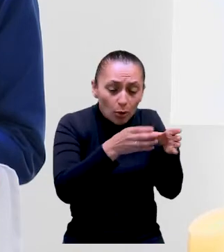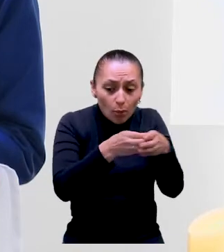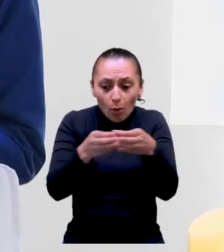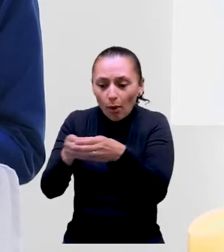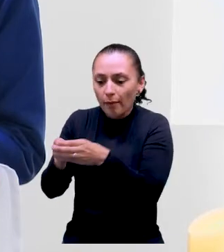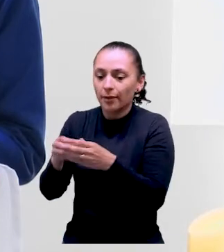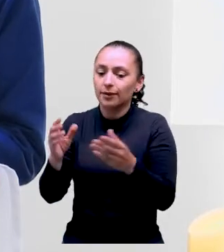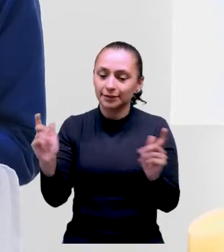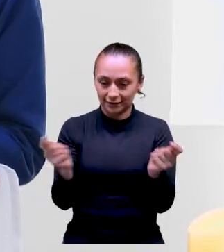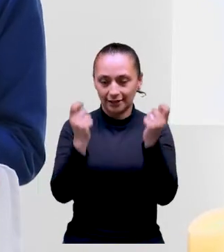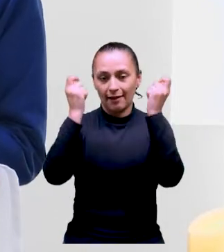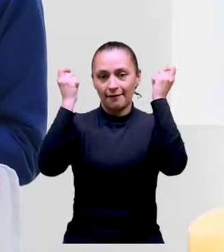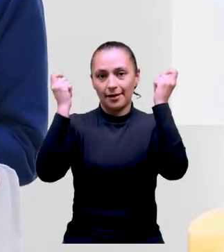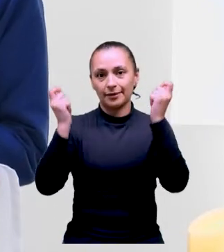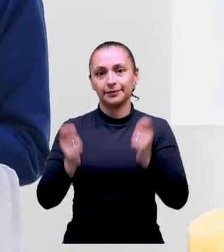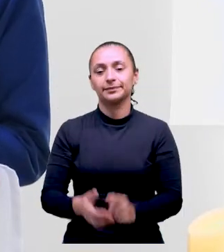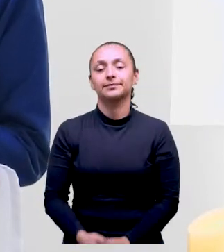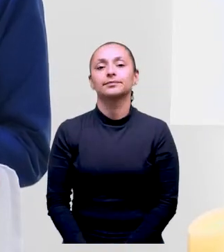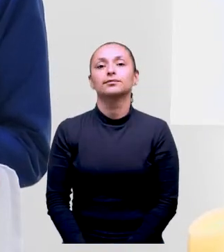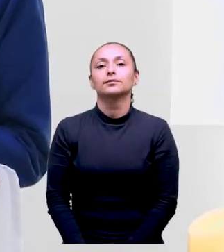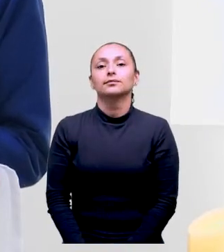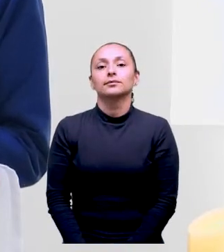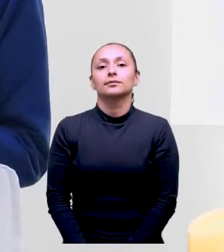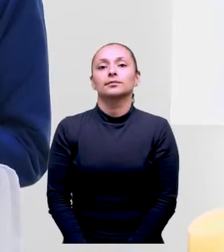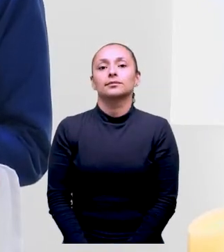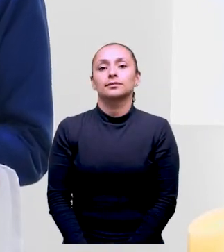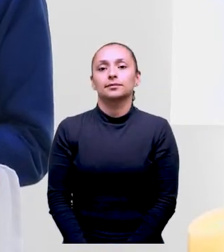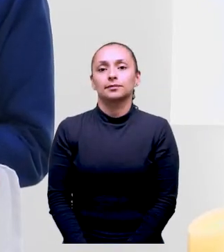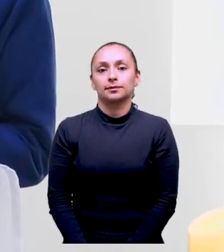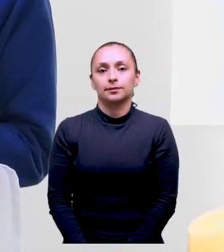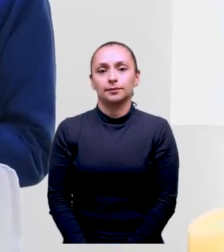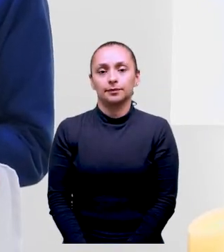amigos todos los pueblos tu salvación